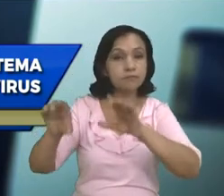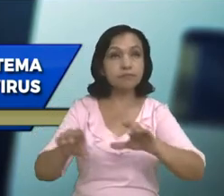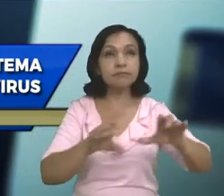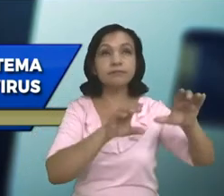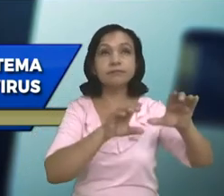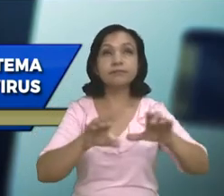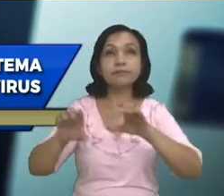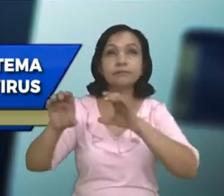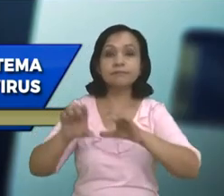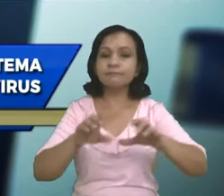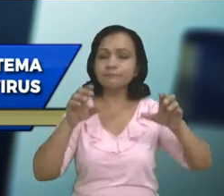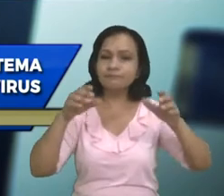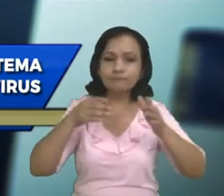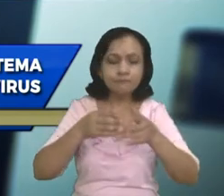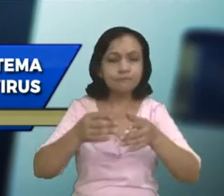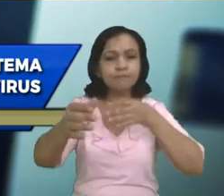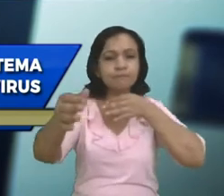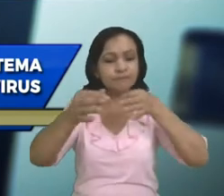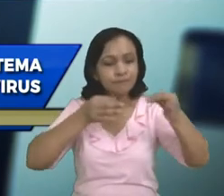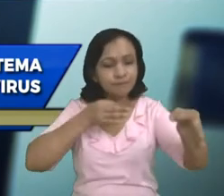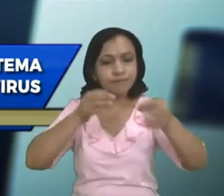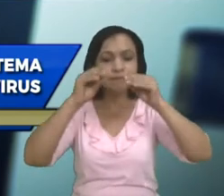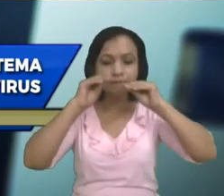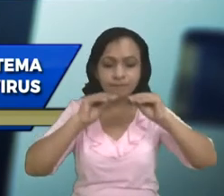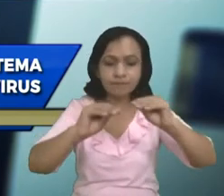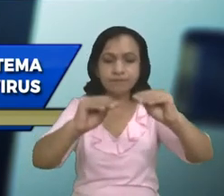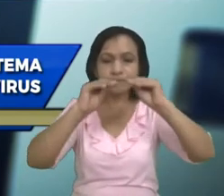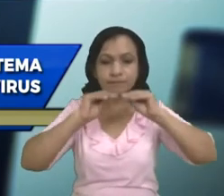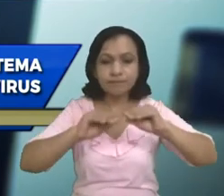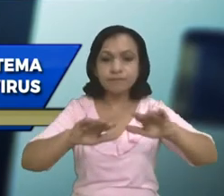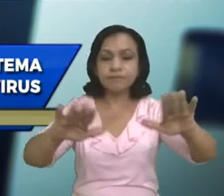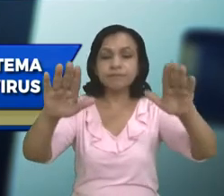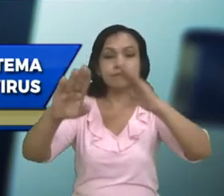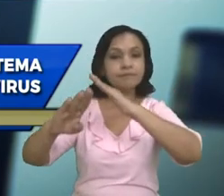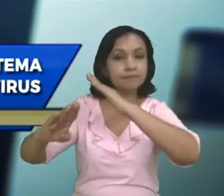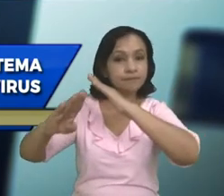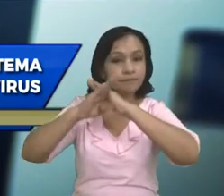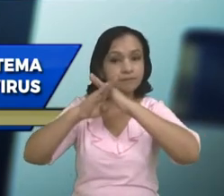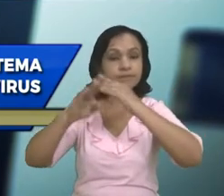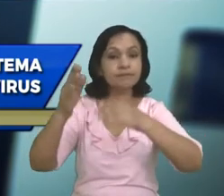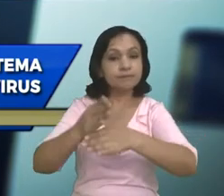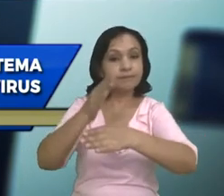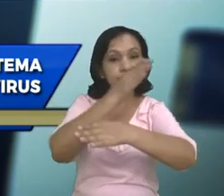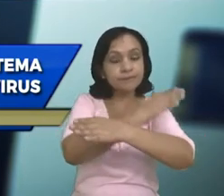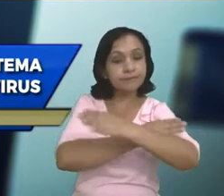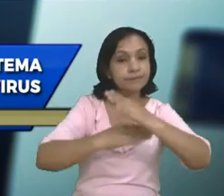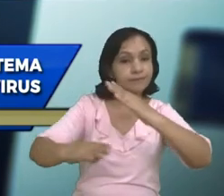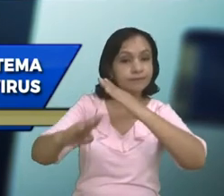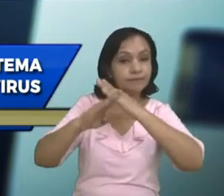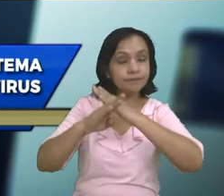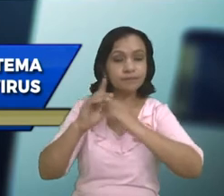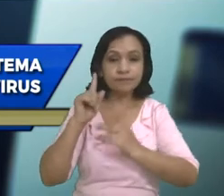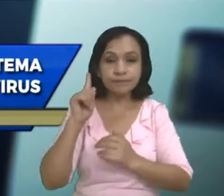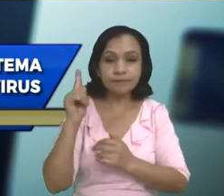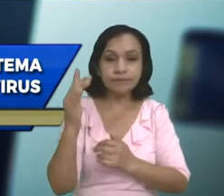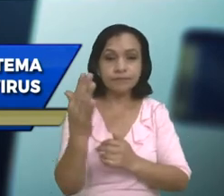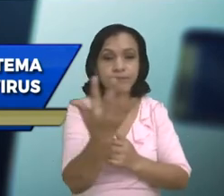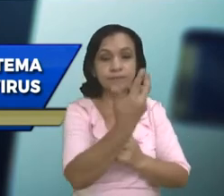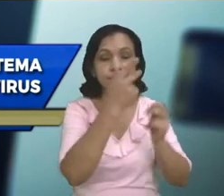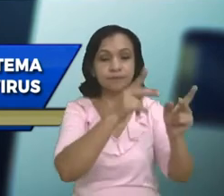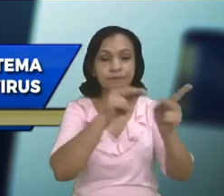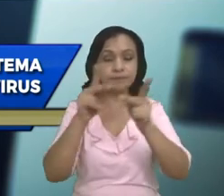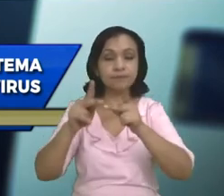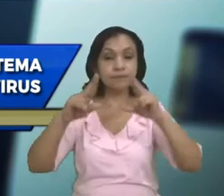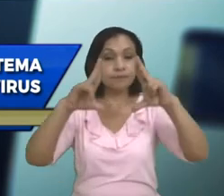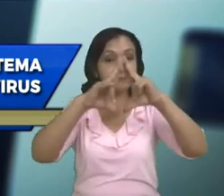educar intensiva de educación y preventiva para que toda la población en el país